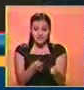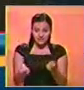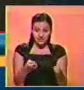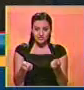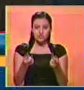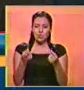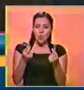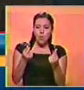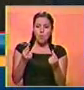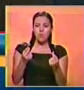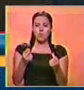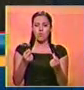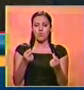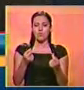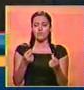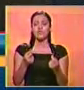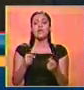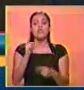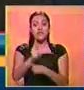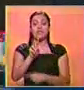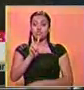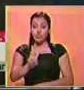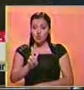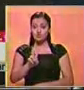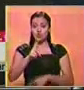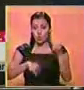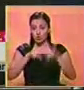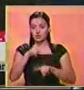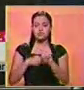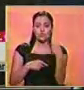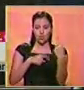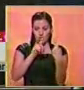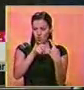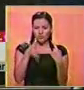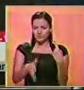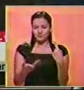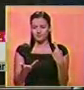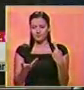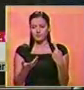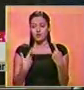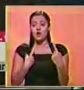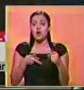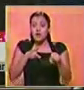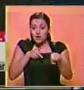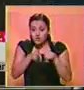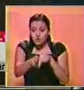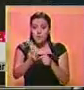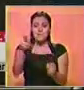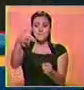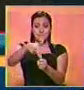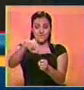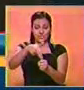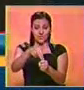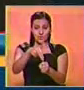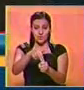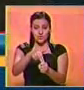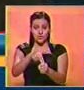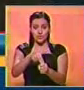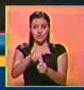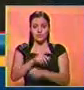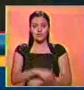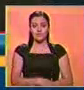presidente por lo menos dos casos. El caso de la inauguración de la petroquímica en